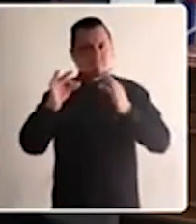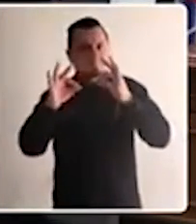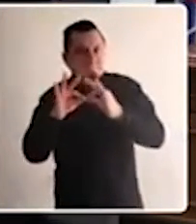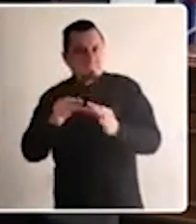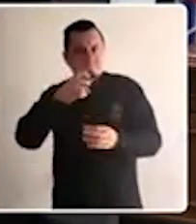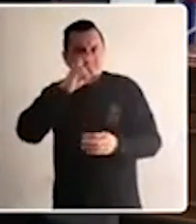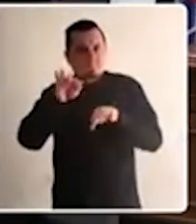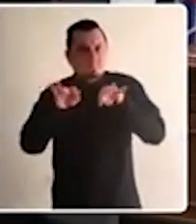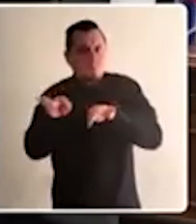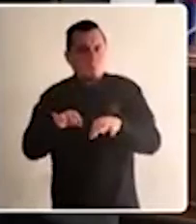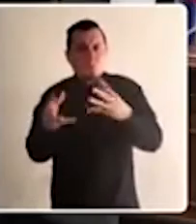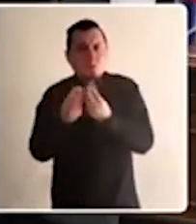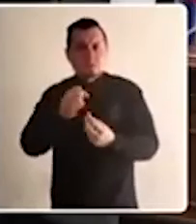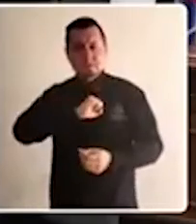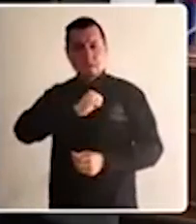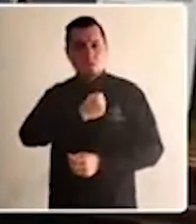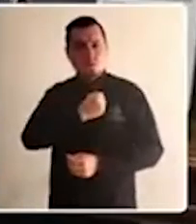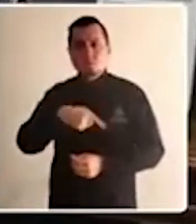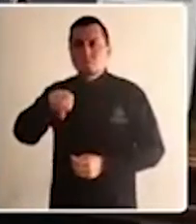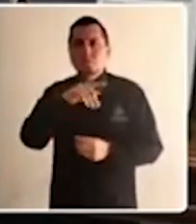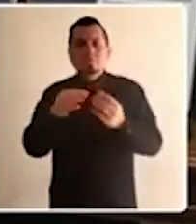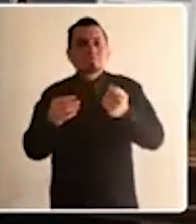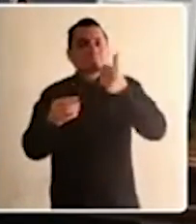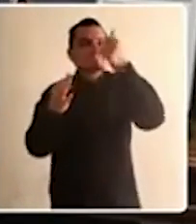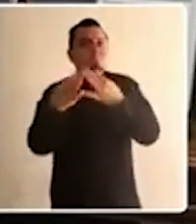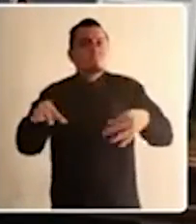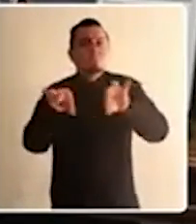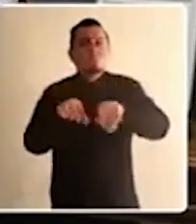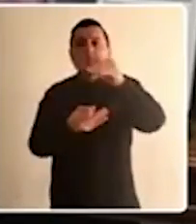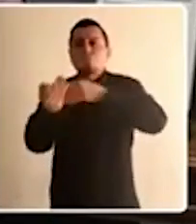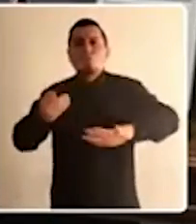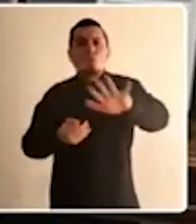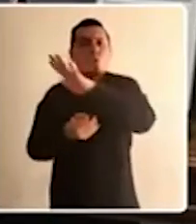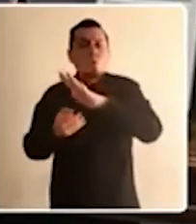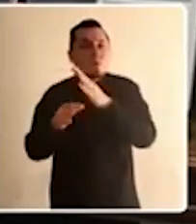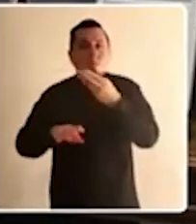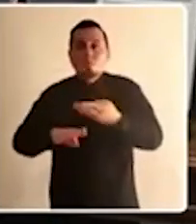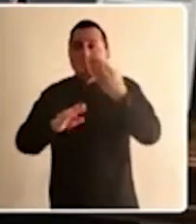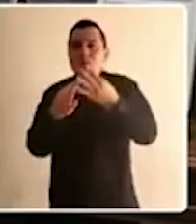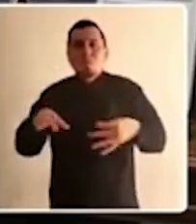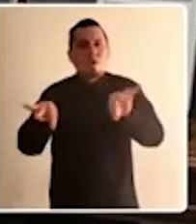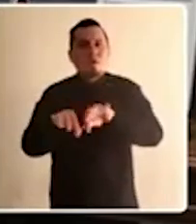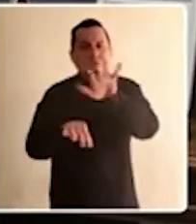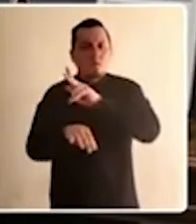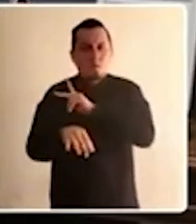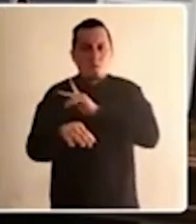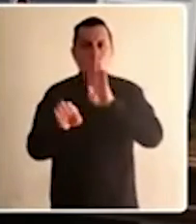están jugando con nosotros. La salud es una prioridad en la vida de todos, tan